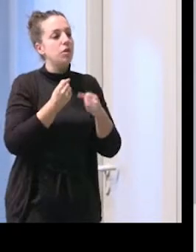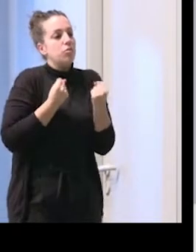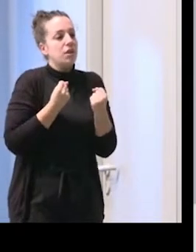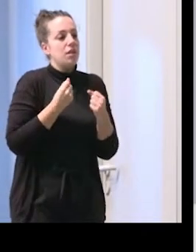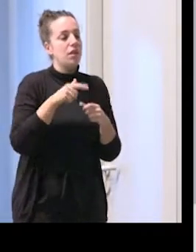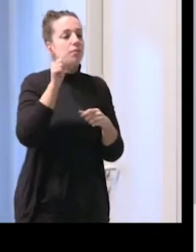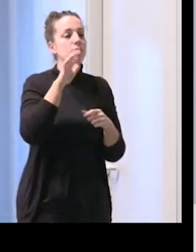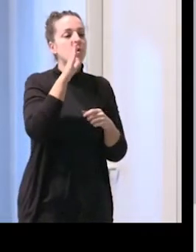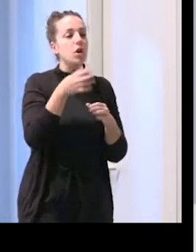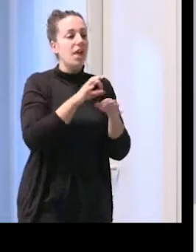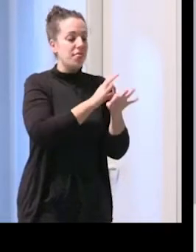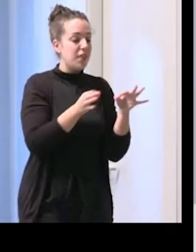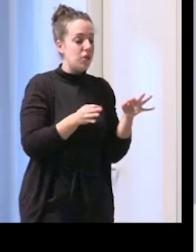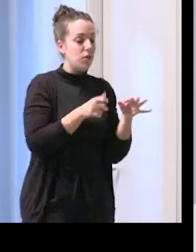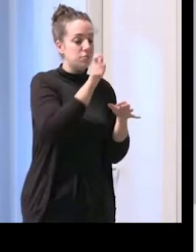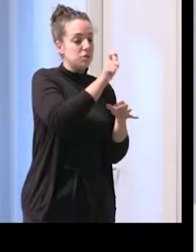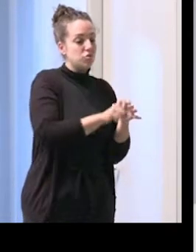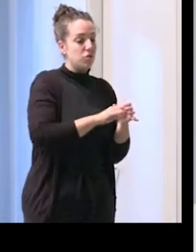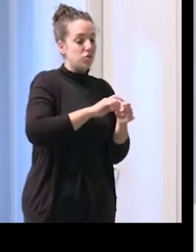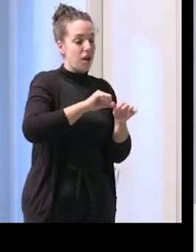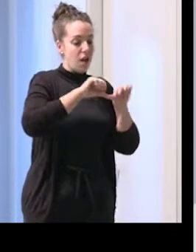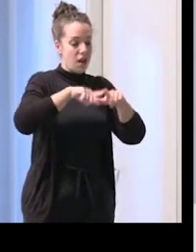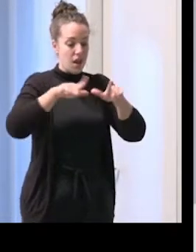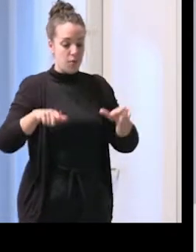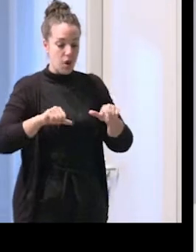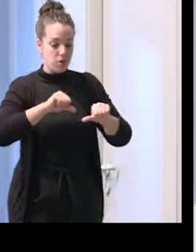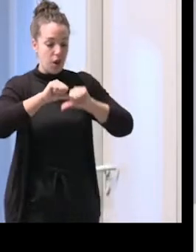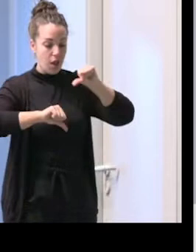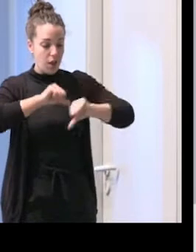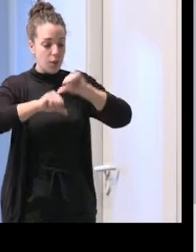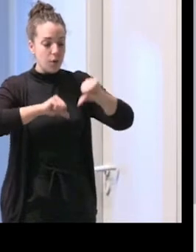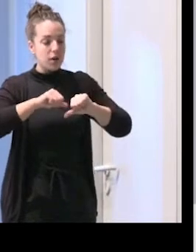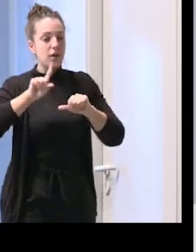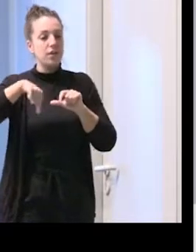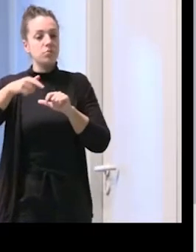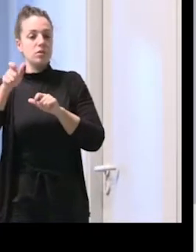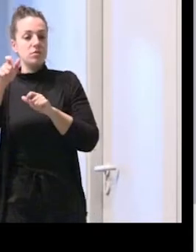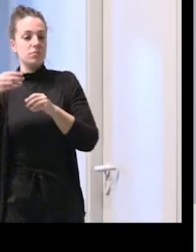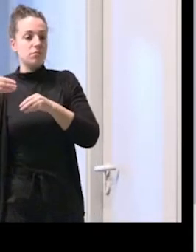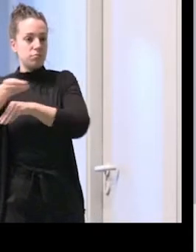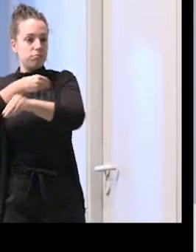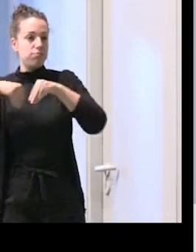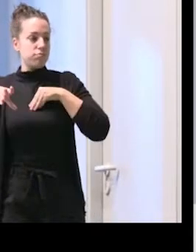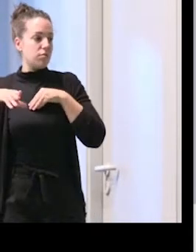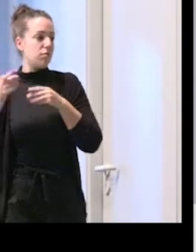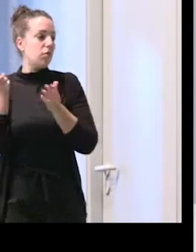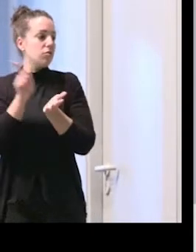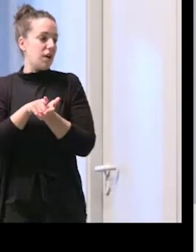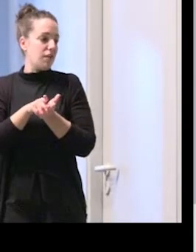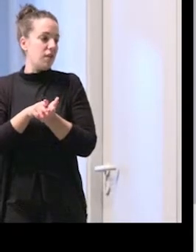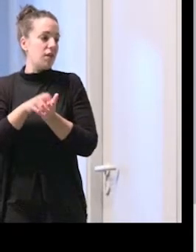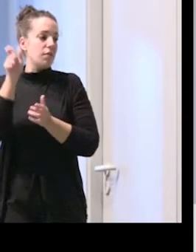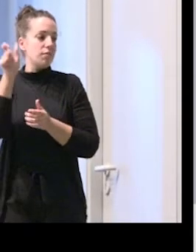paciente, reprogramarlas en el laboratorio y volverlas a poner en el mismo paciente. Y finalmente, la última